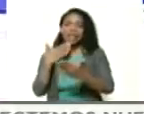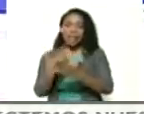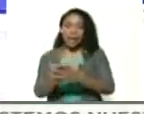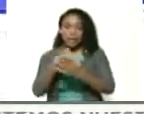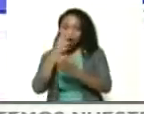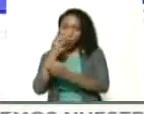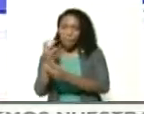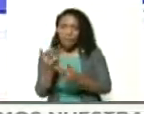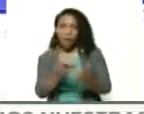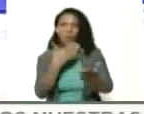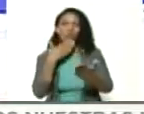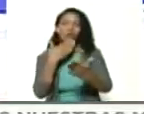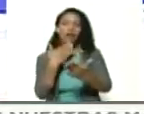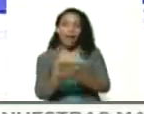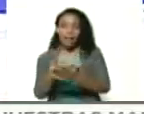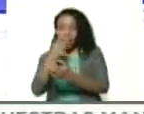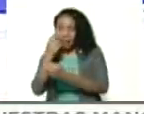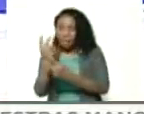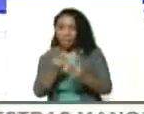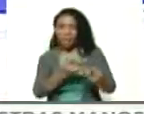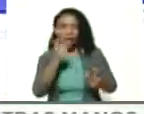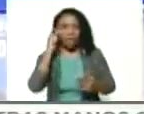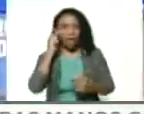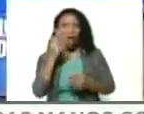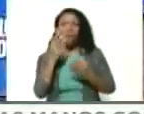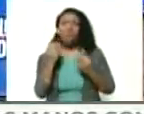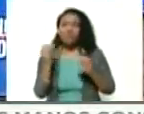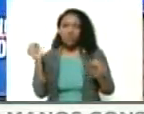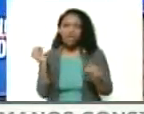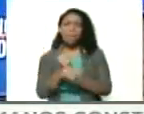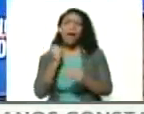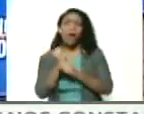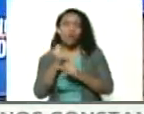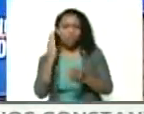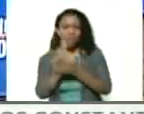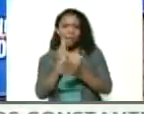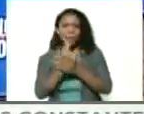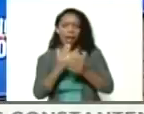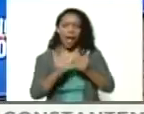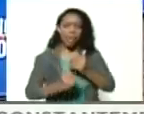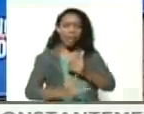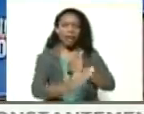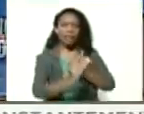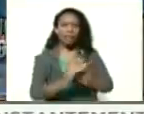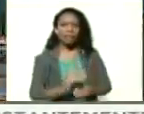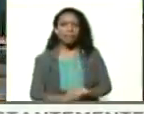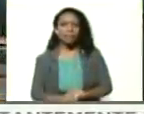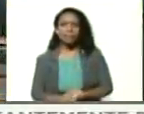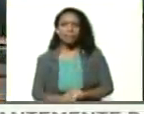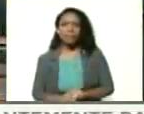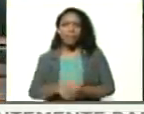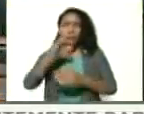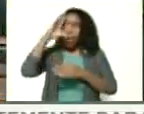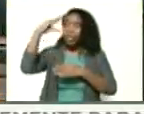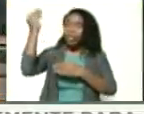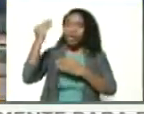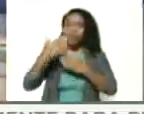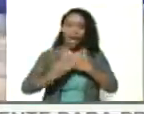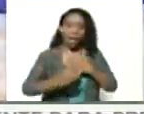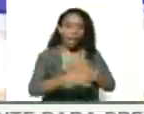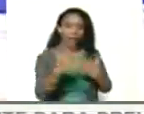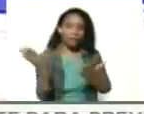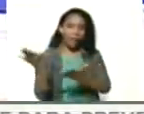invitados, gracias a las invitadas. Mucho trabajo siempre tenemos por delante, con Dios por delante, con